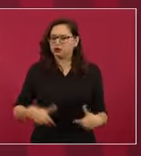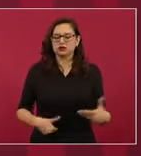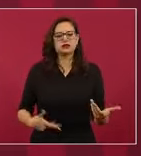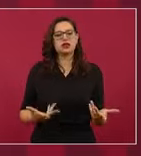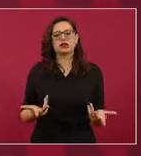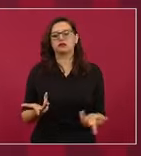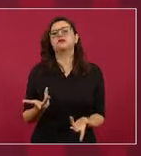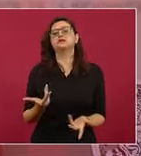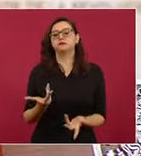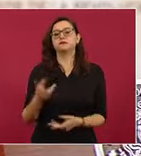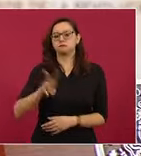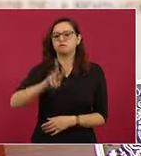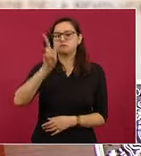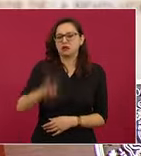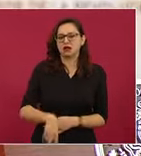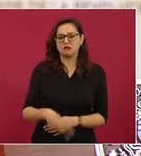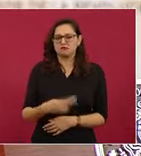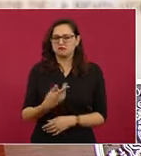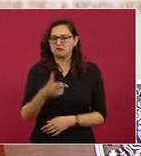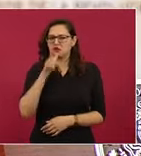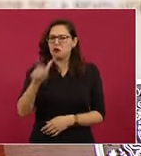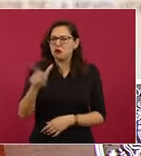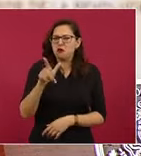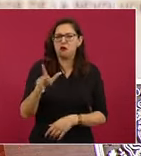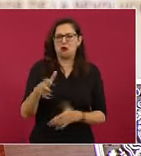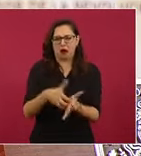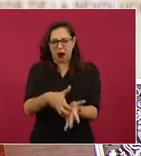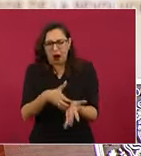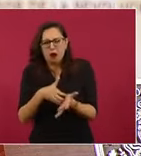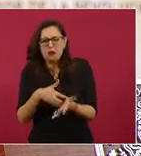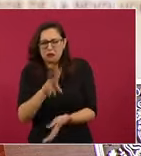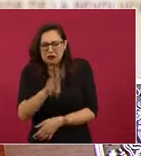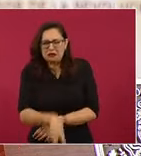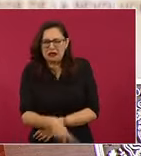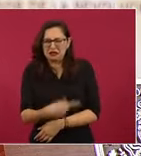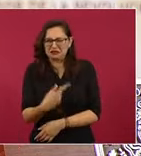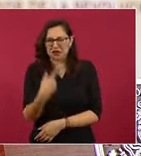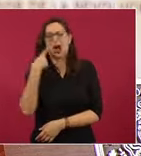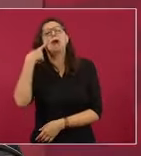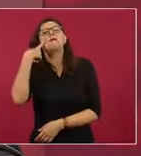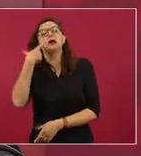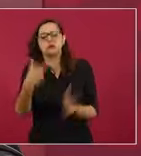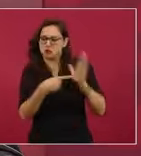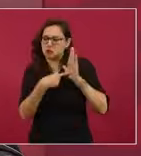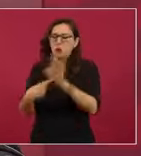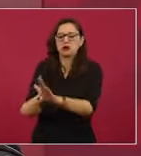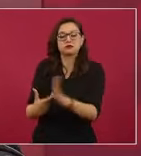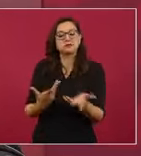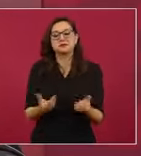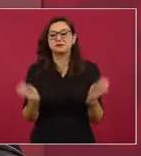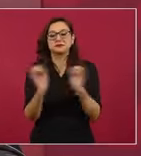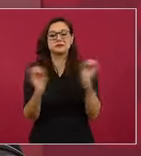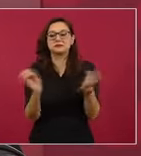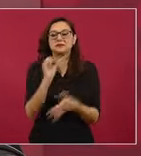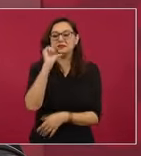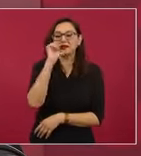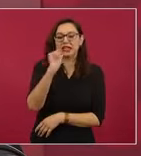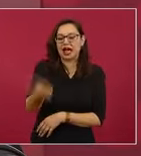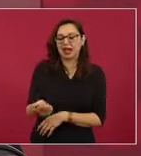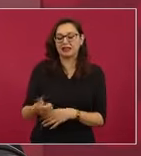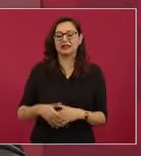se habló de ahorros, pero no se demostró de que realmente se ahorrara en